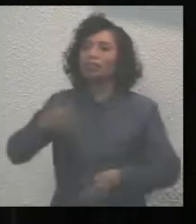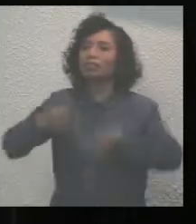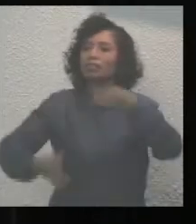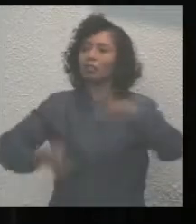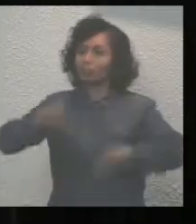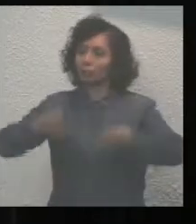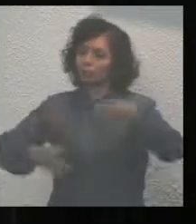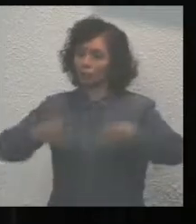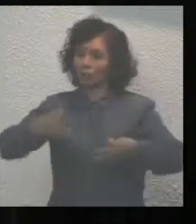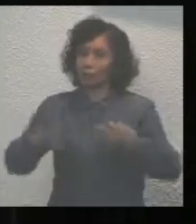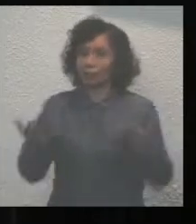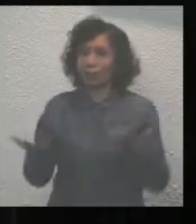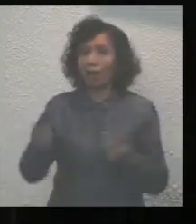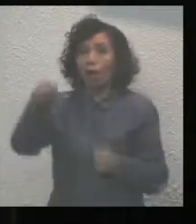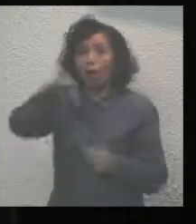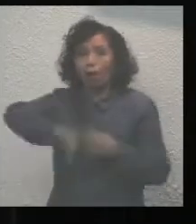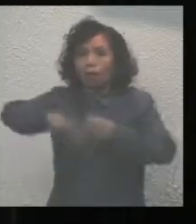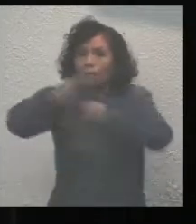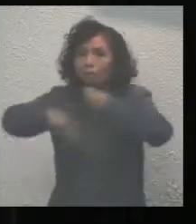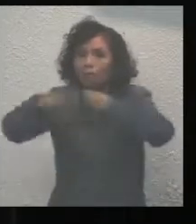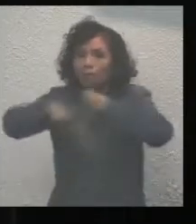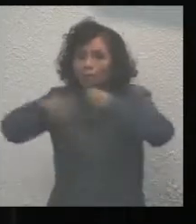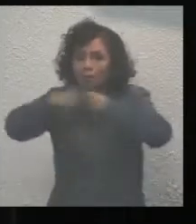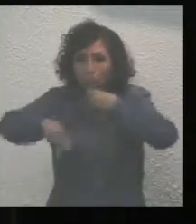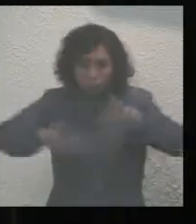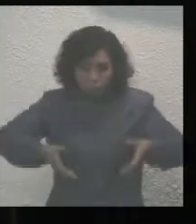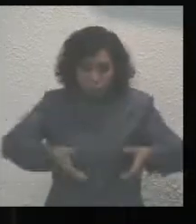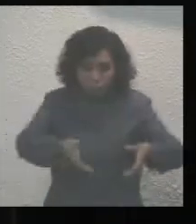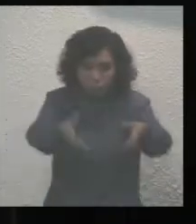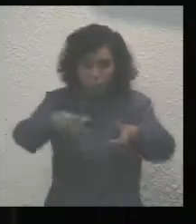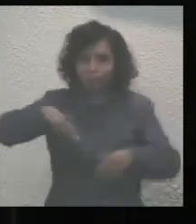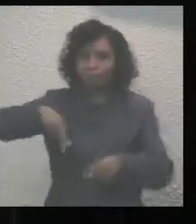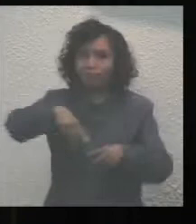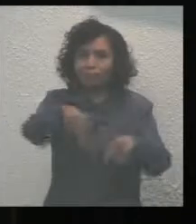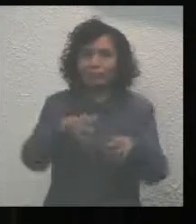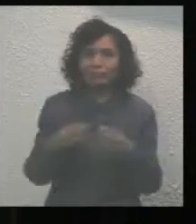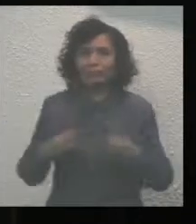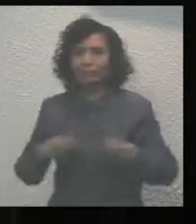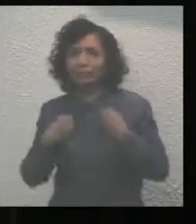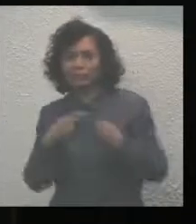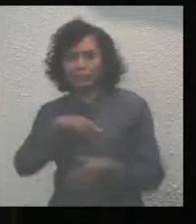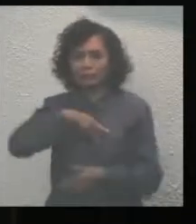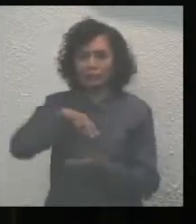justicia. Hoy es más peligroso salir a las calles, vivimos con miedo,